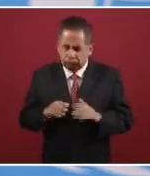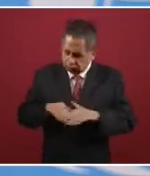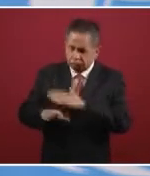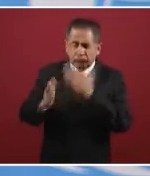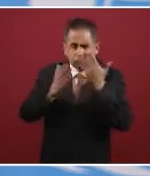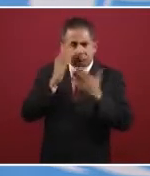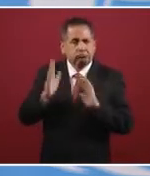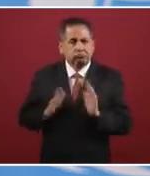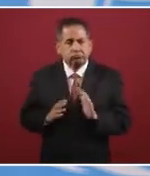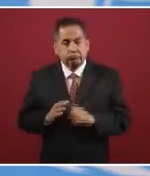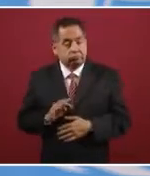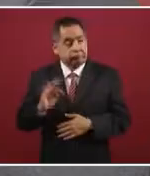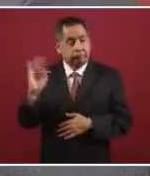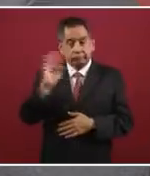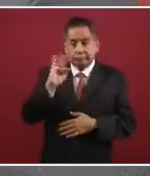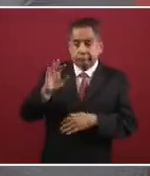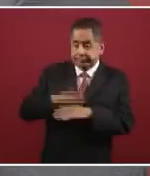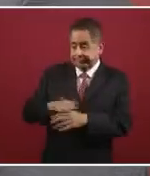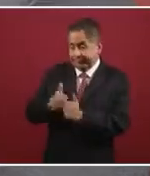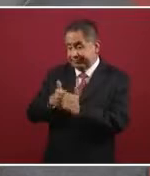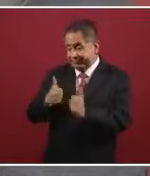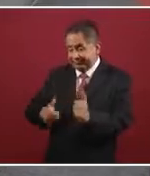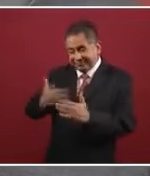si llegan con rezagos,